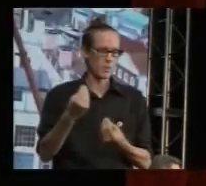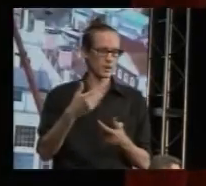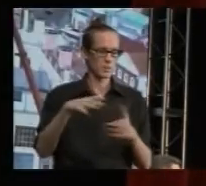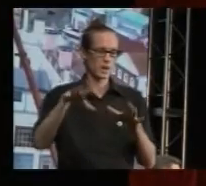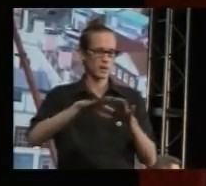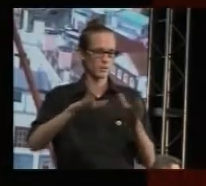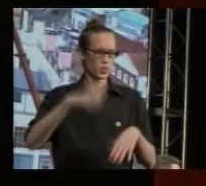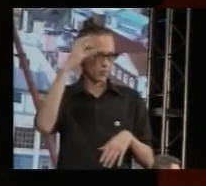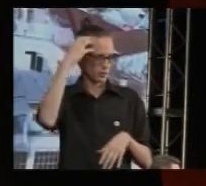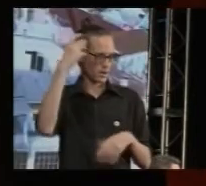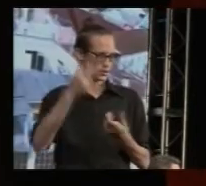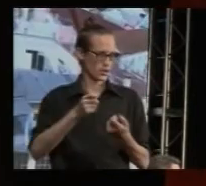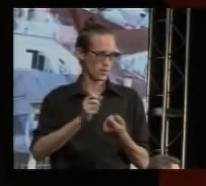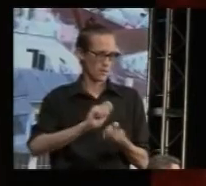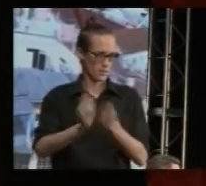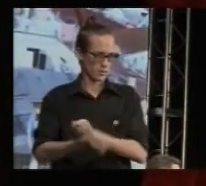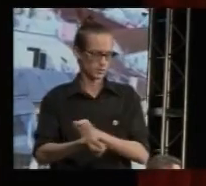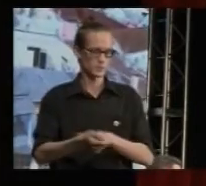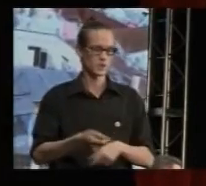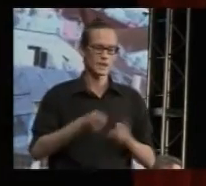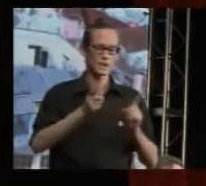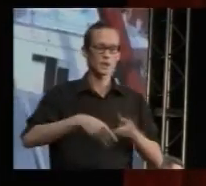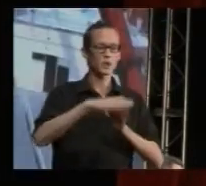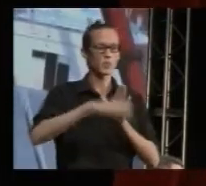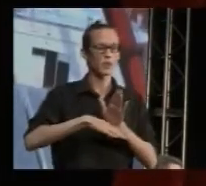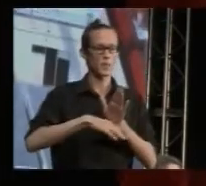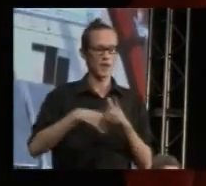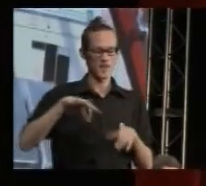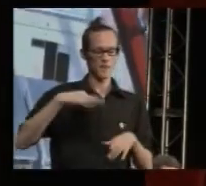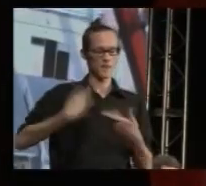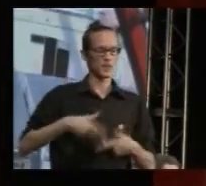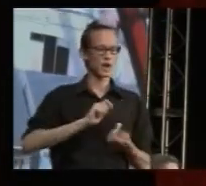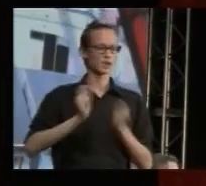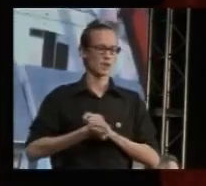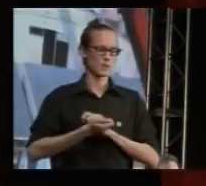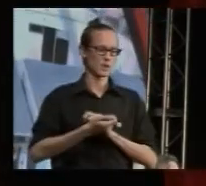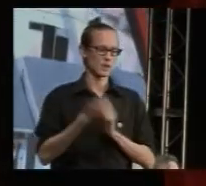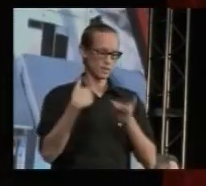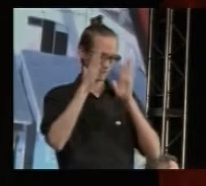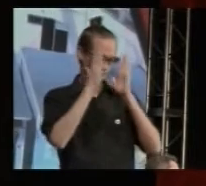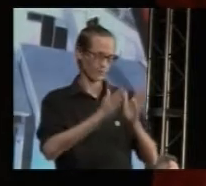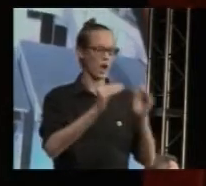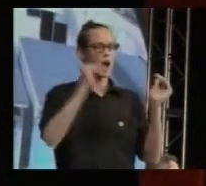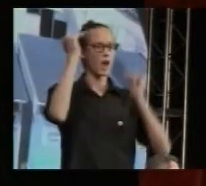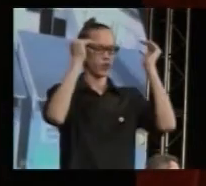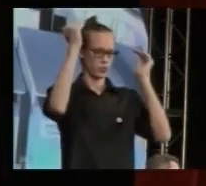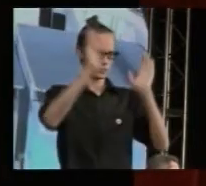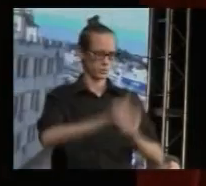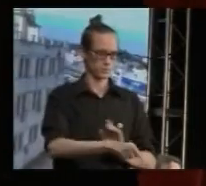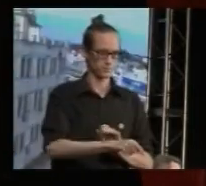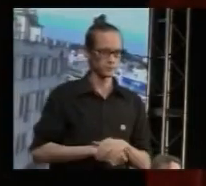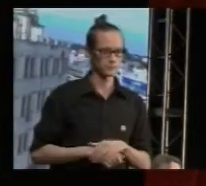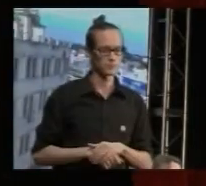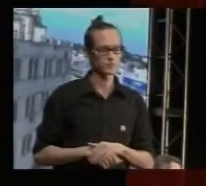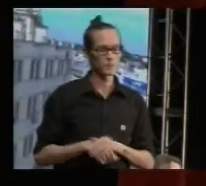sanitarios. Y el programa Cambia Tu Vida, que es un programa de deporte dirigido a los adultos mayores. Este año nos